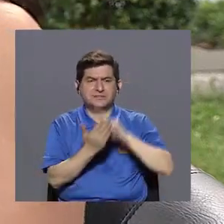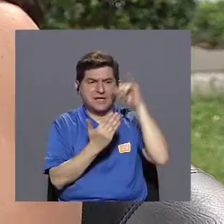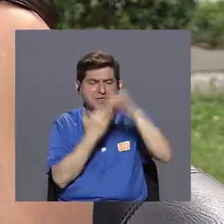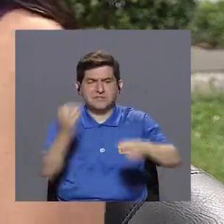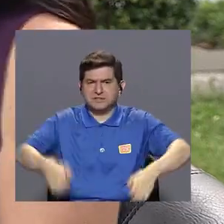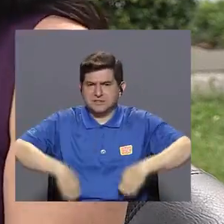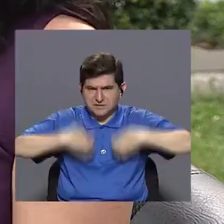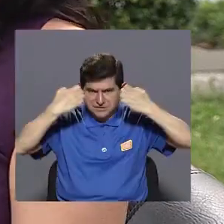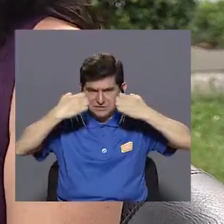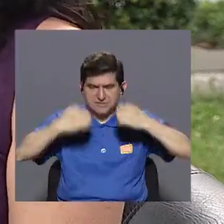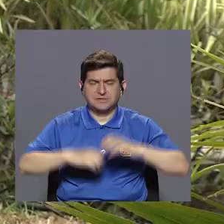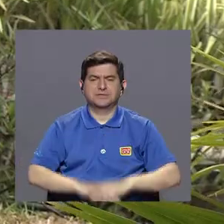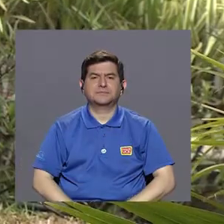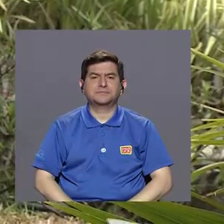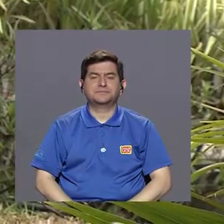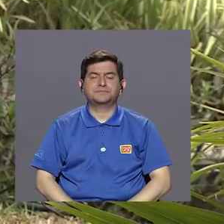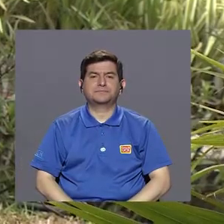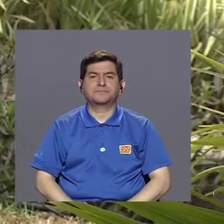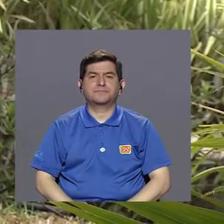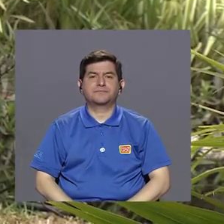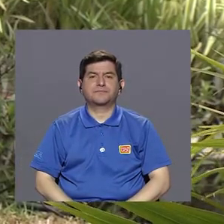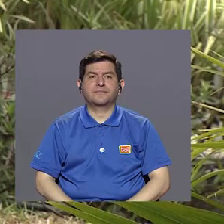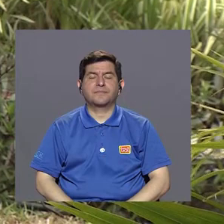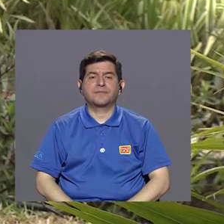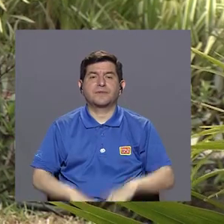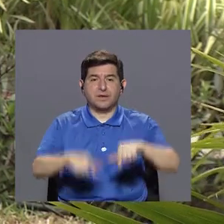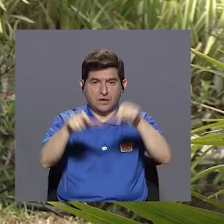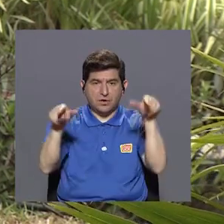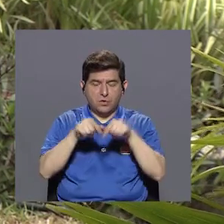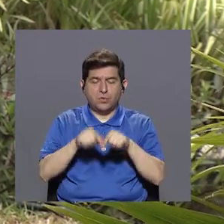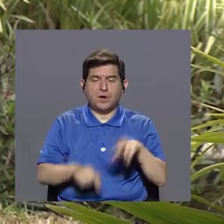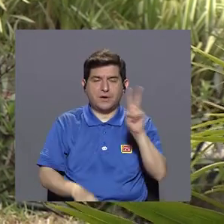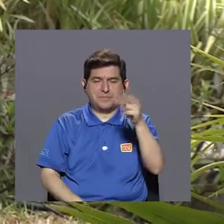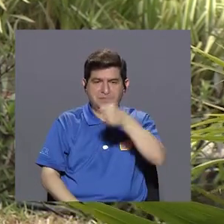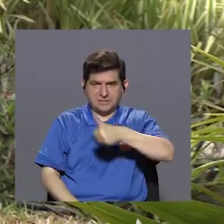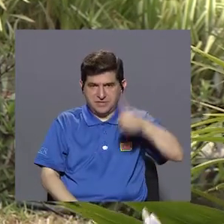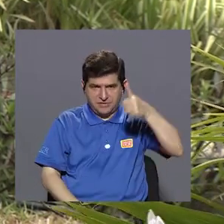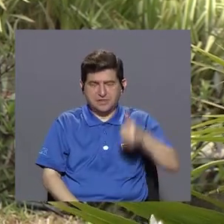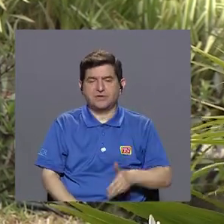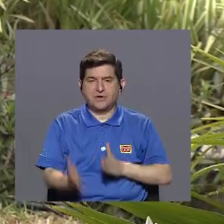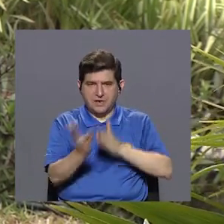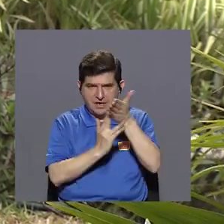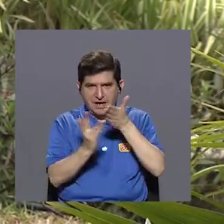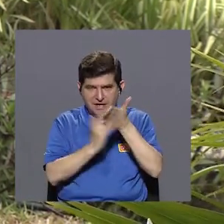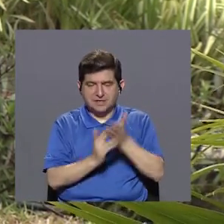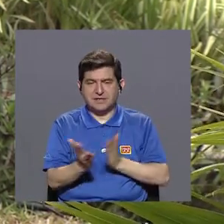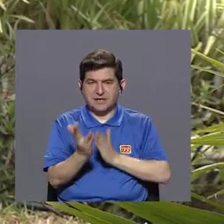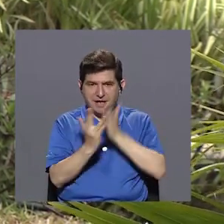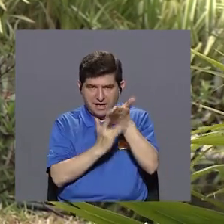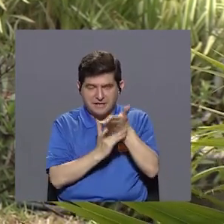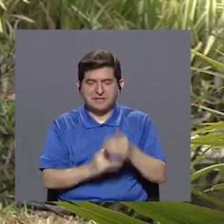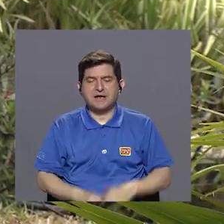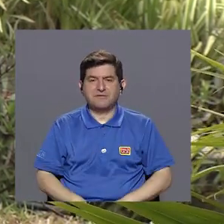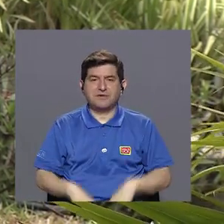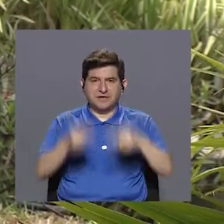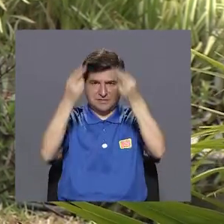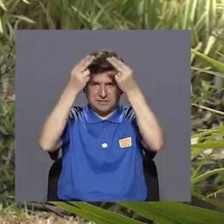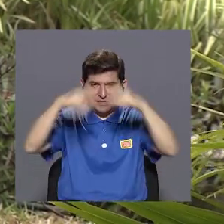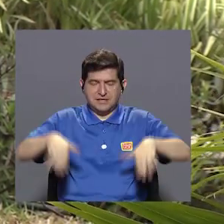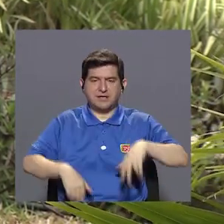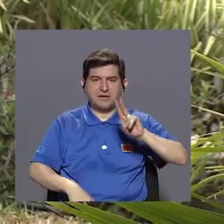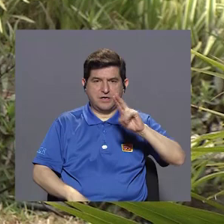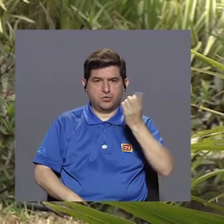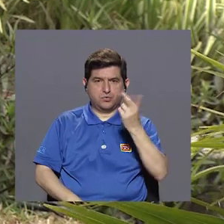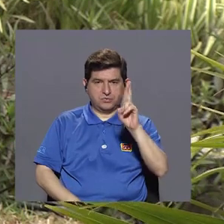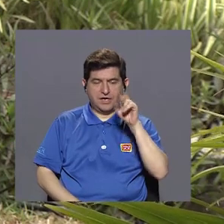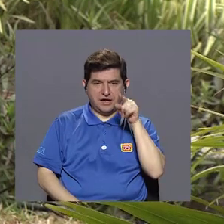de estos proyectos que existen. Sí, la página de la Vicerrectoría, bueno, pueden ingresar a través de la página misma de la Universidad